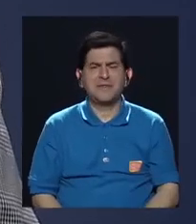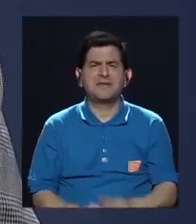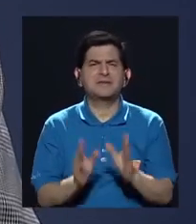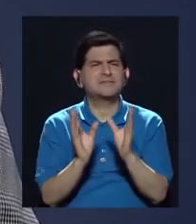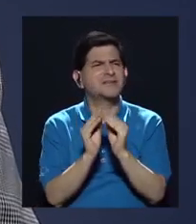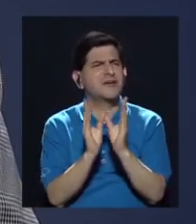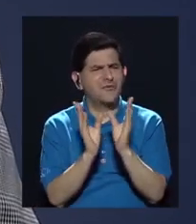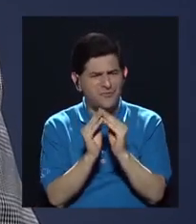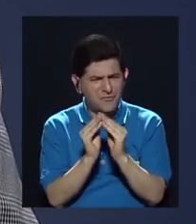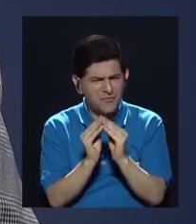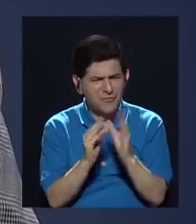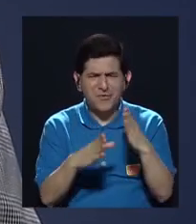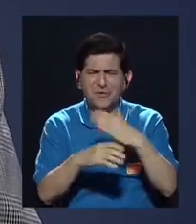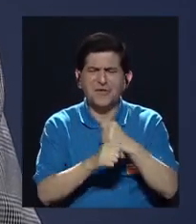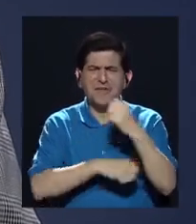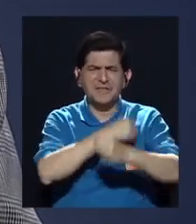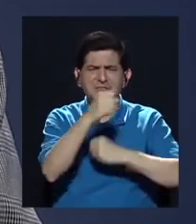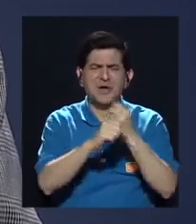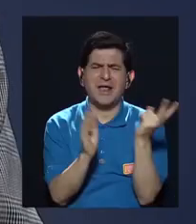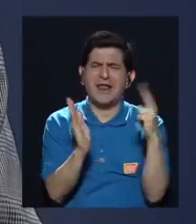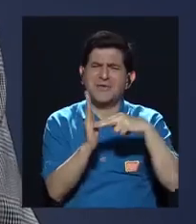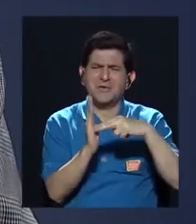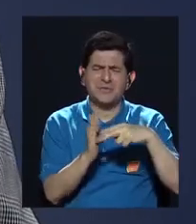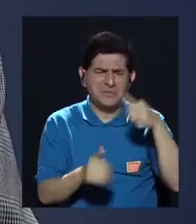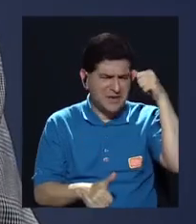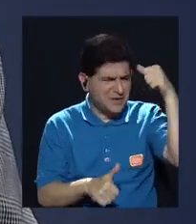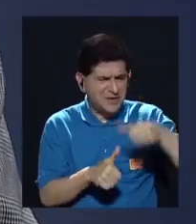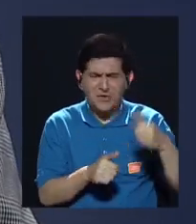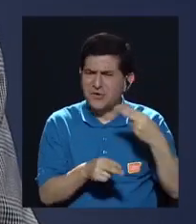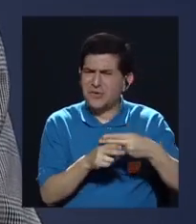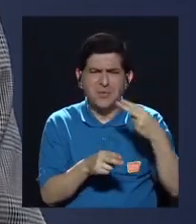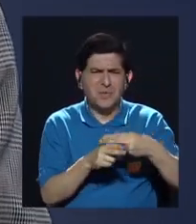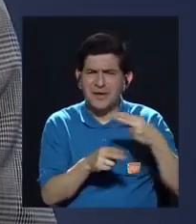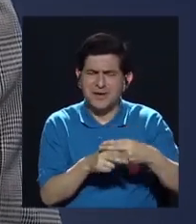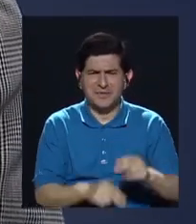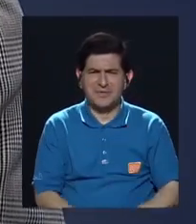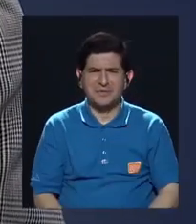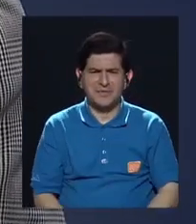en el foro, fue un foro que se hizo en el año 2000, no recuerdo el nombre del foro,